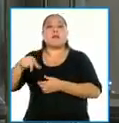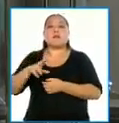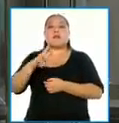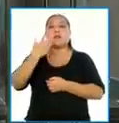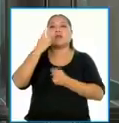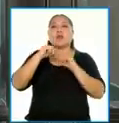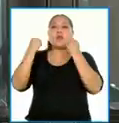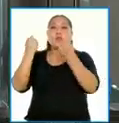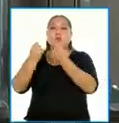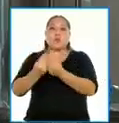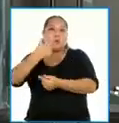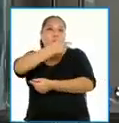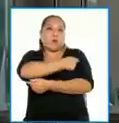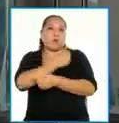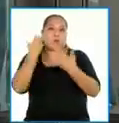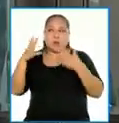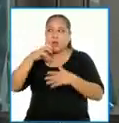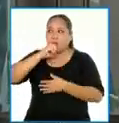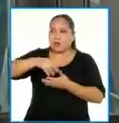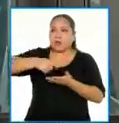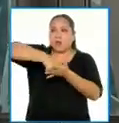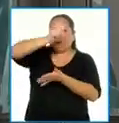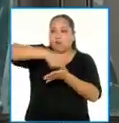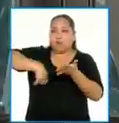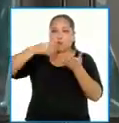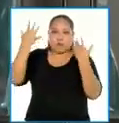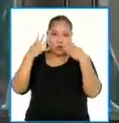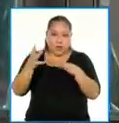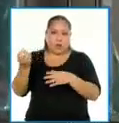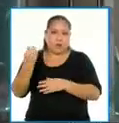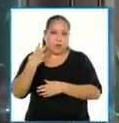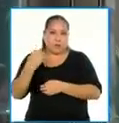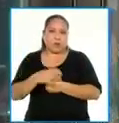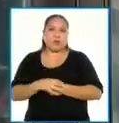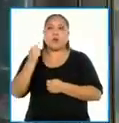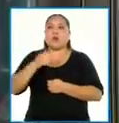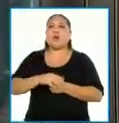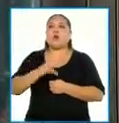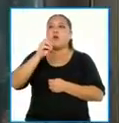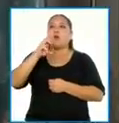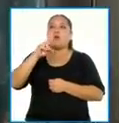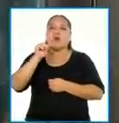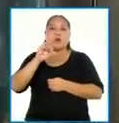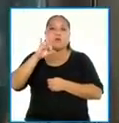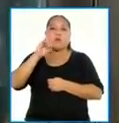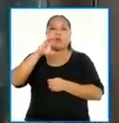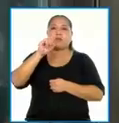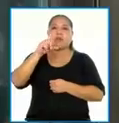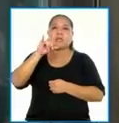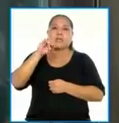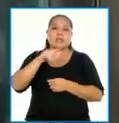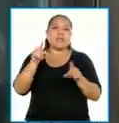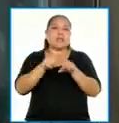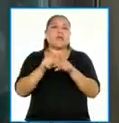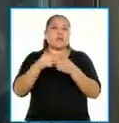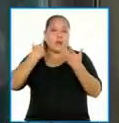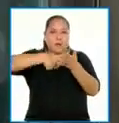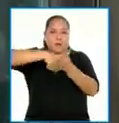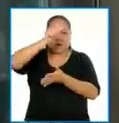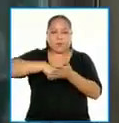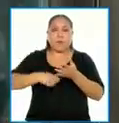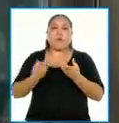lote de vacunas de repente, porque ya ha señalado que hay contratos firmados a través del mecanismo COVAX Facility también que ha señalado, pero ¿cuándo estarían